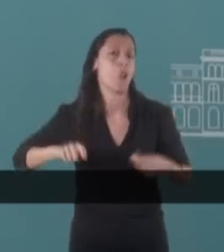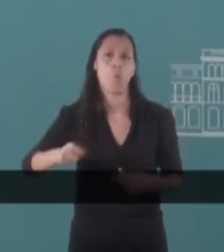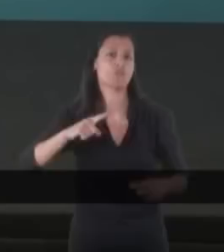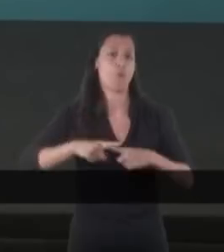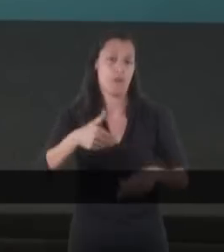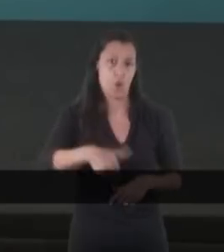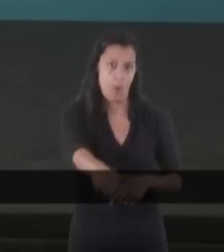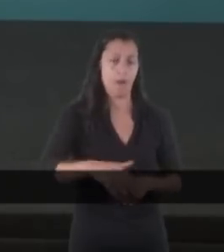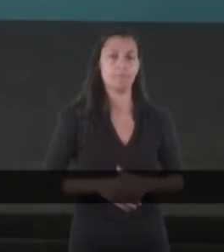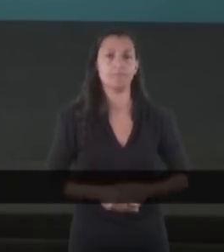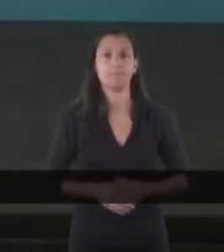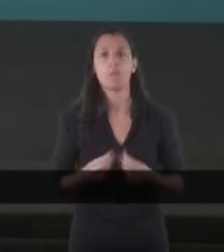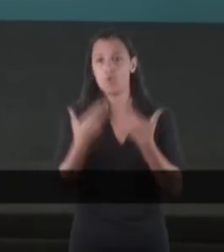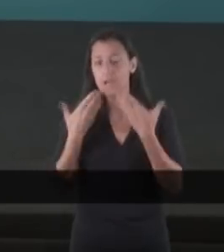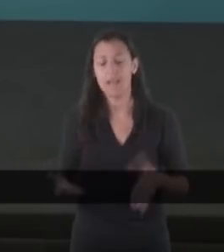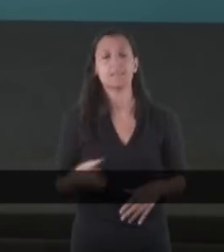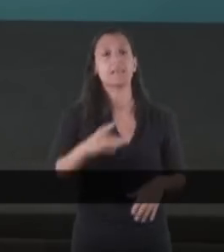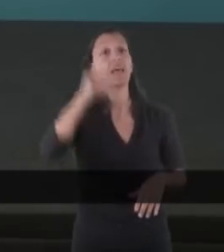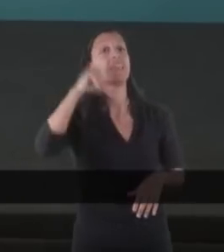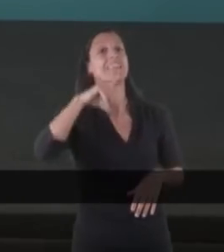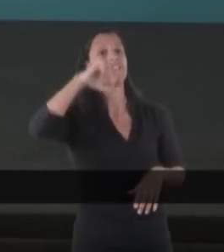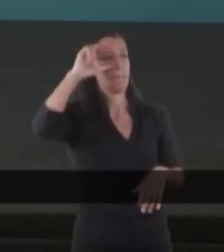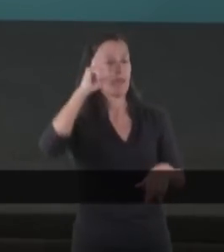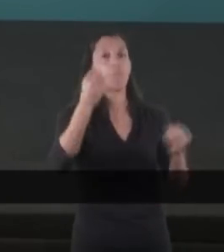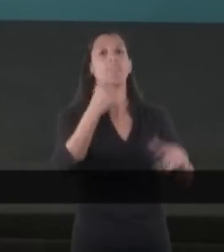Gracias. Jonathan Aguirre, del Destape.